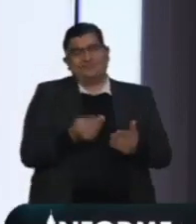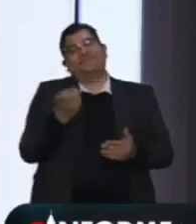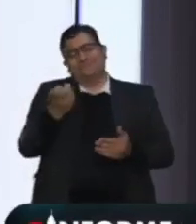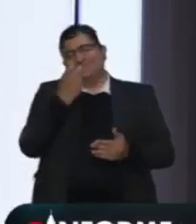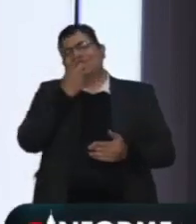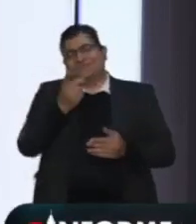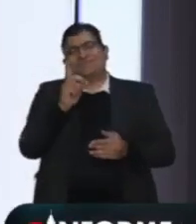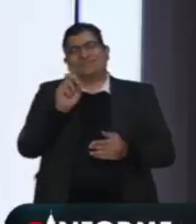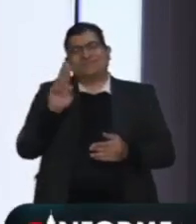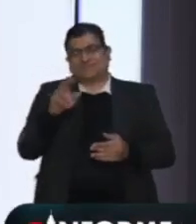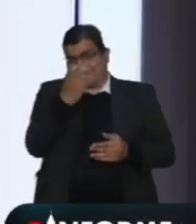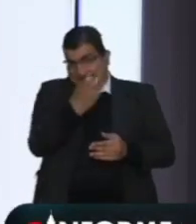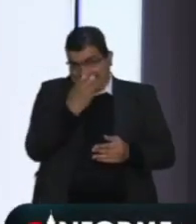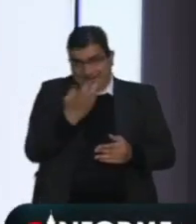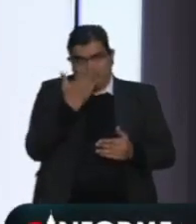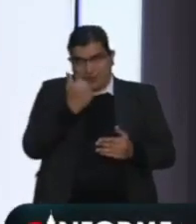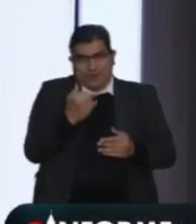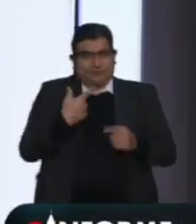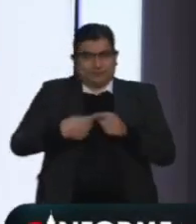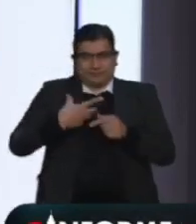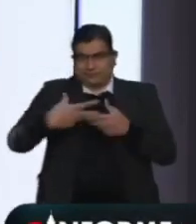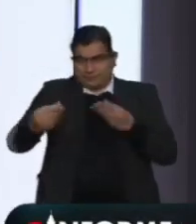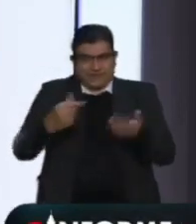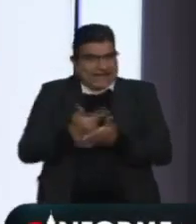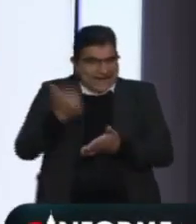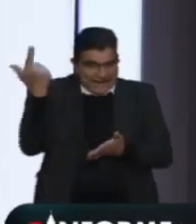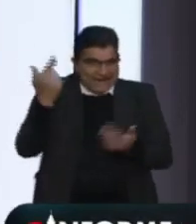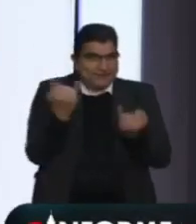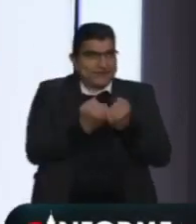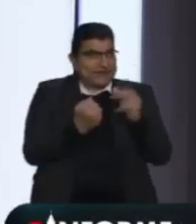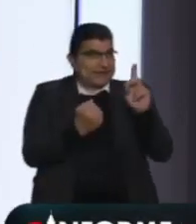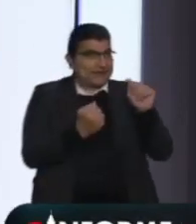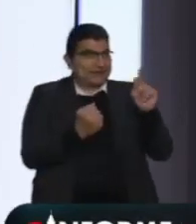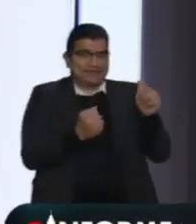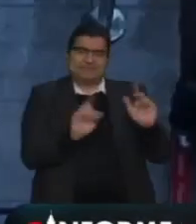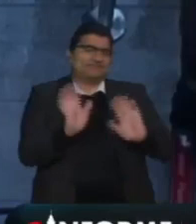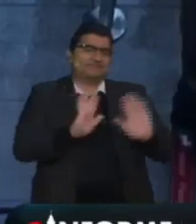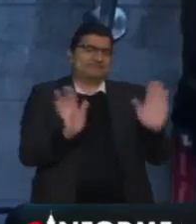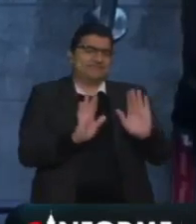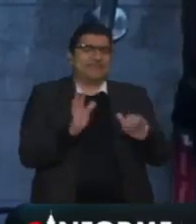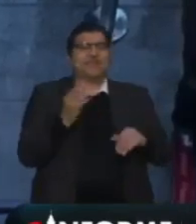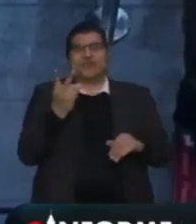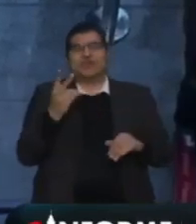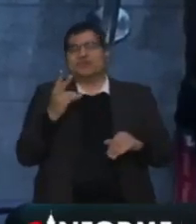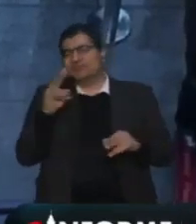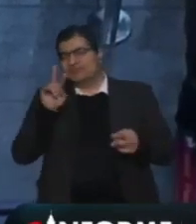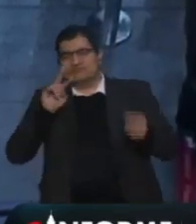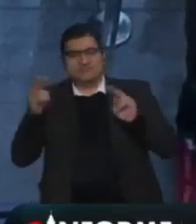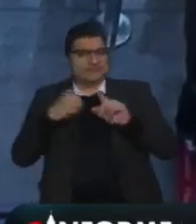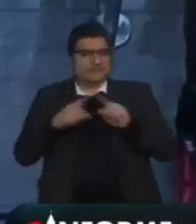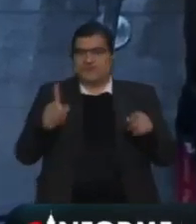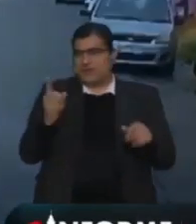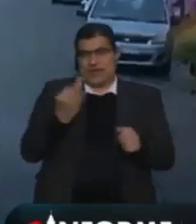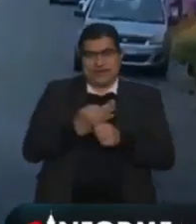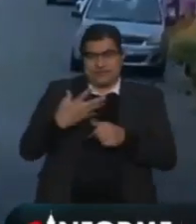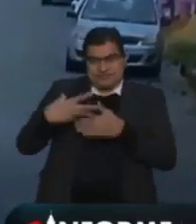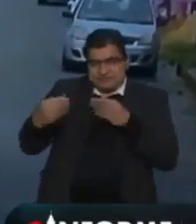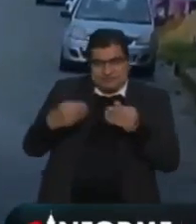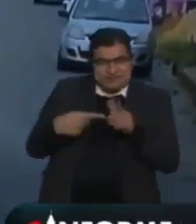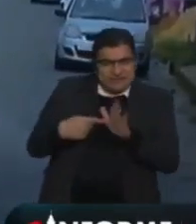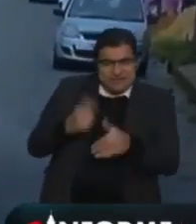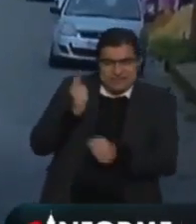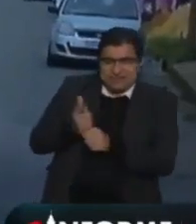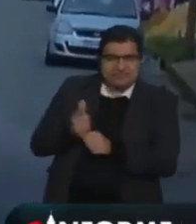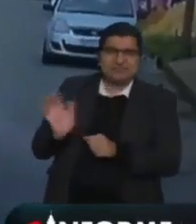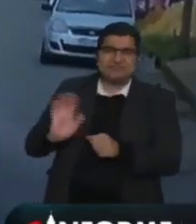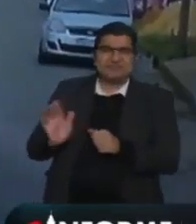esta no presenta, al parecer, tanta gravedad como Delta desde estos dos puntos de vista. No ha presentado nada. ¿Qué sabemos de